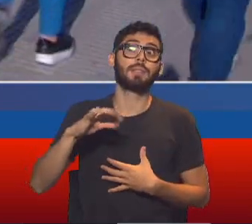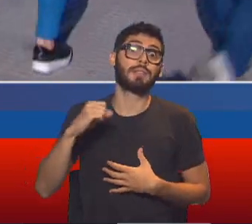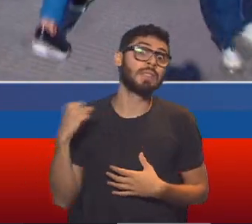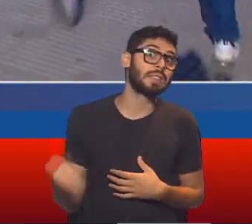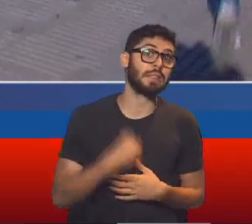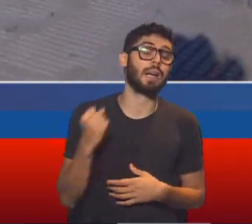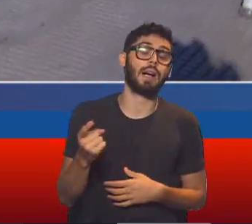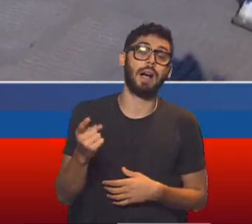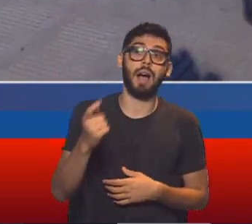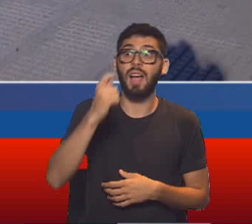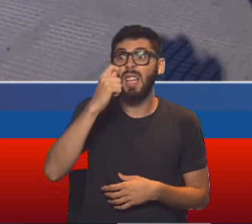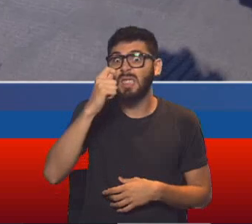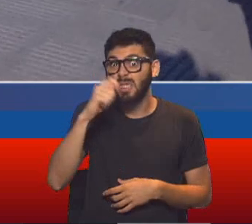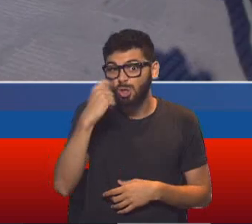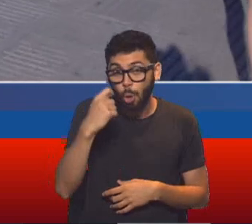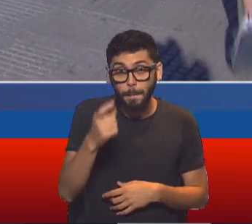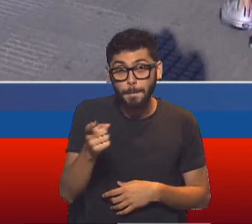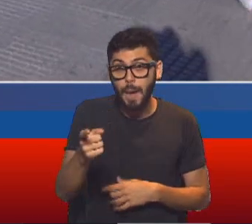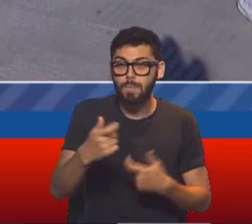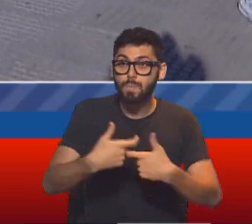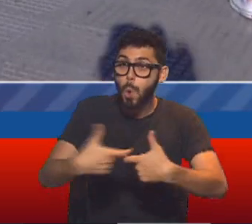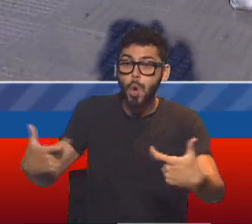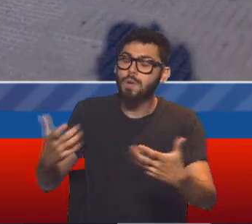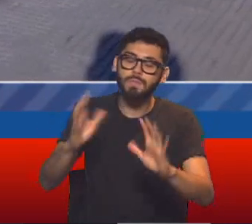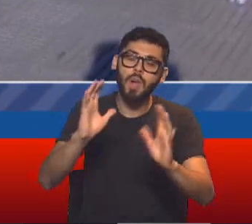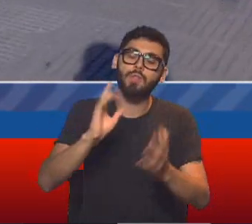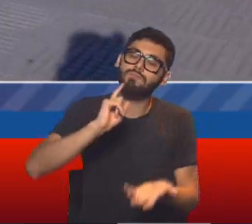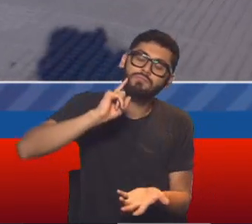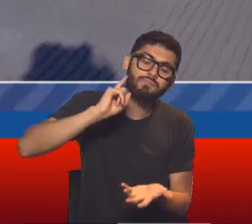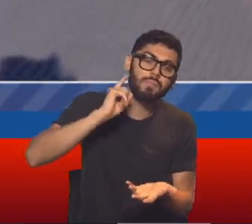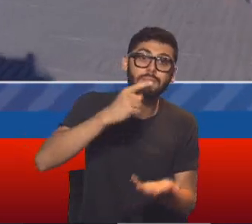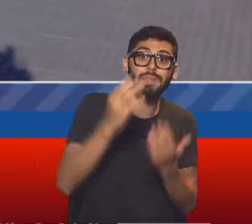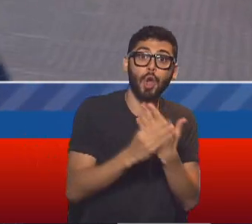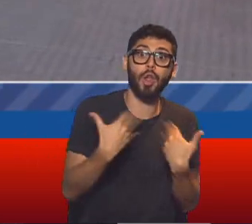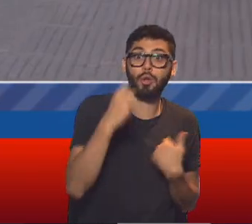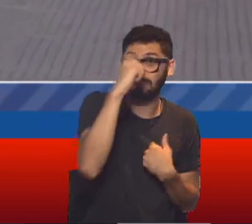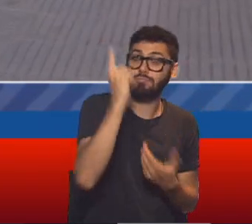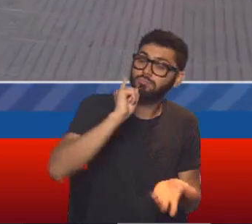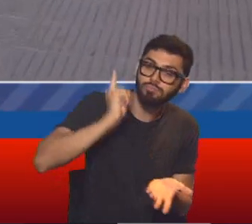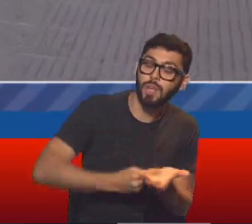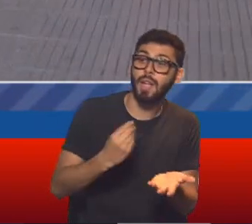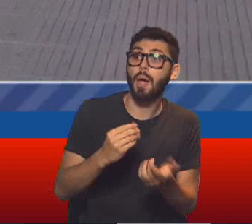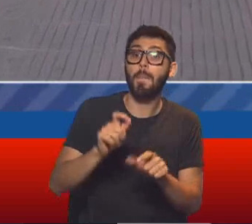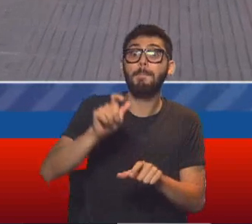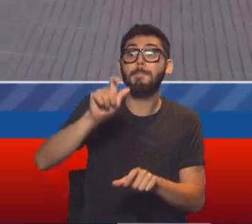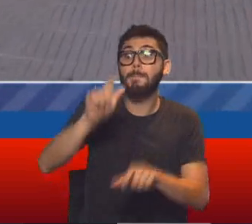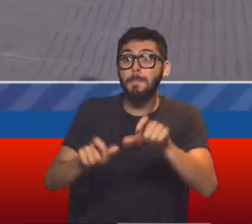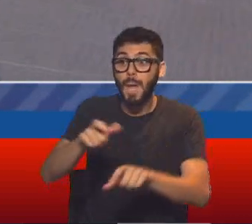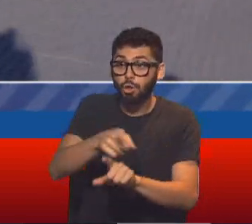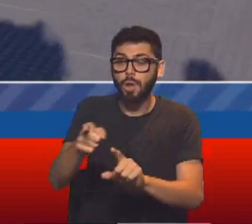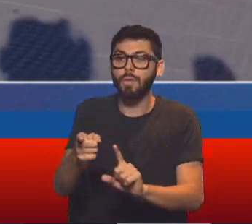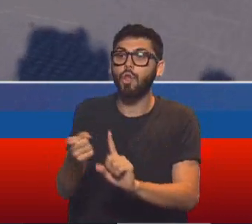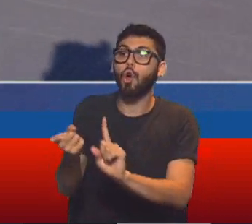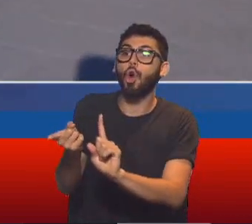venir a hisoparse, bueno, decidieron finalmente que aquellos que son o creen haber sido contactos estrechos, ¿sí?,